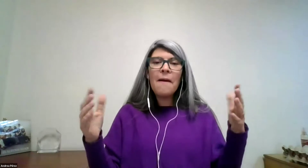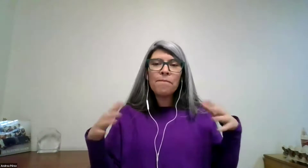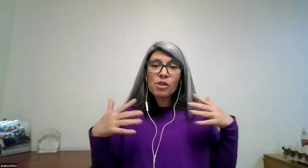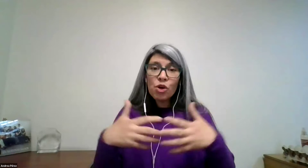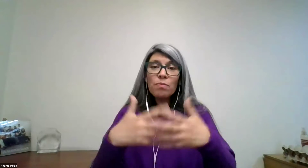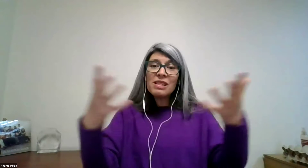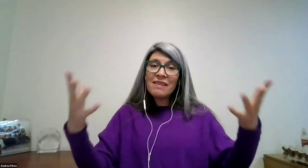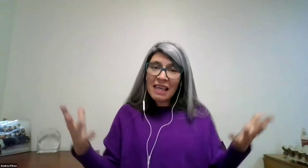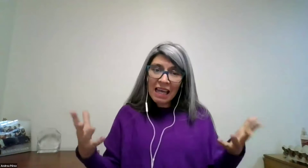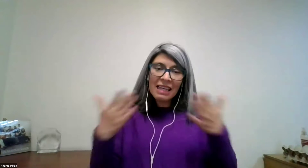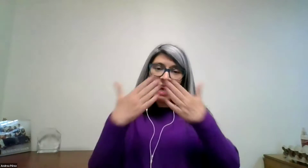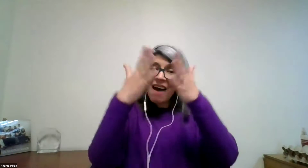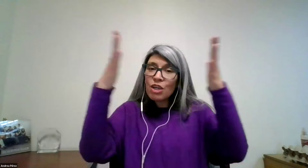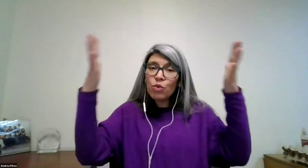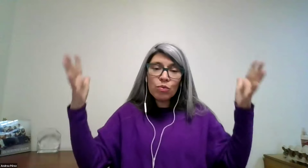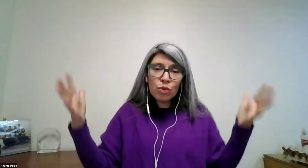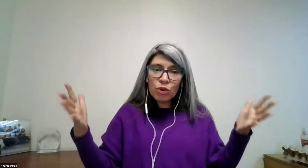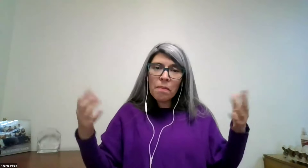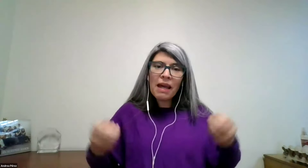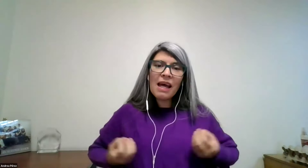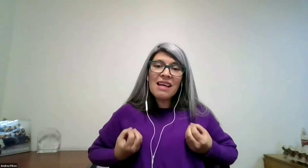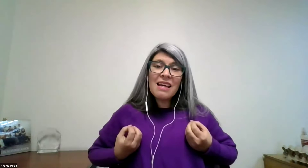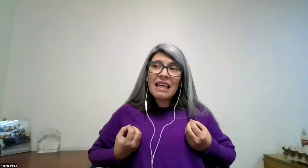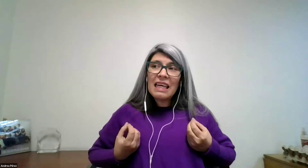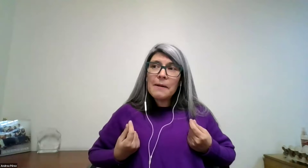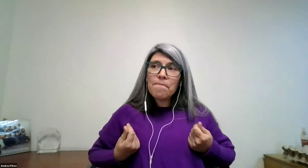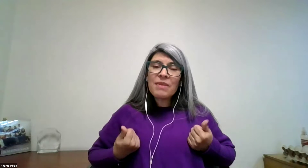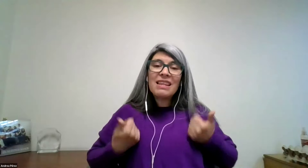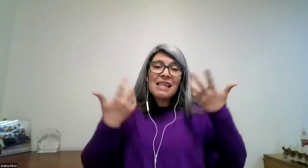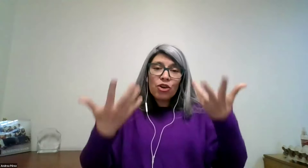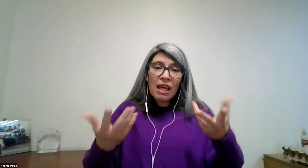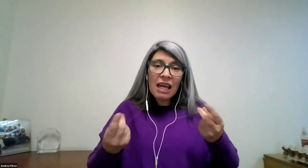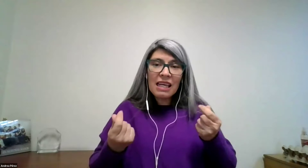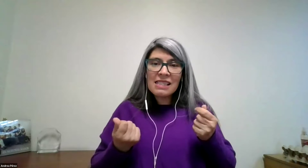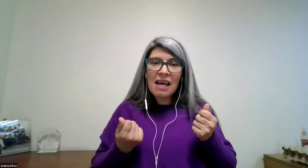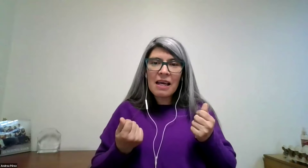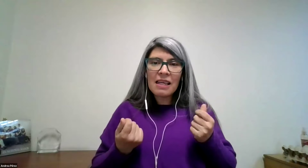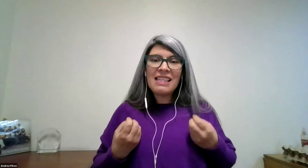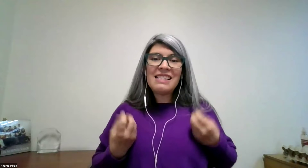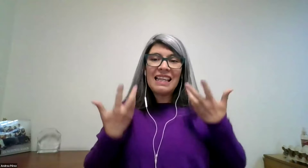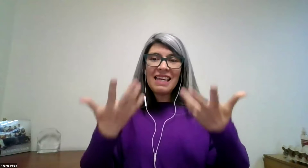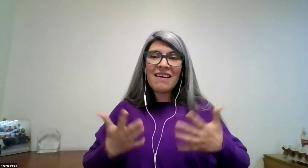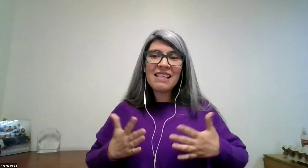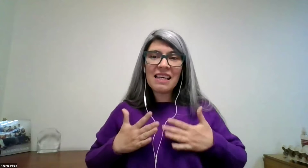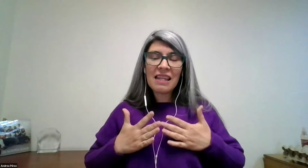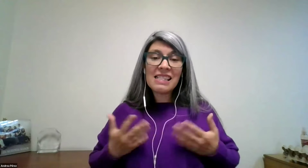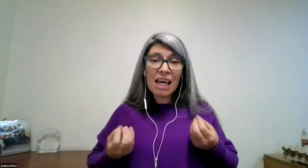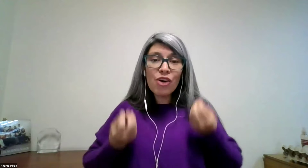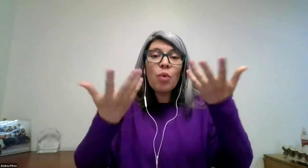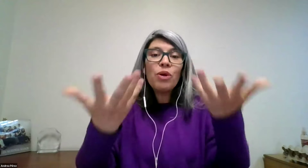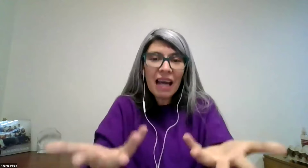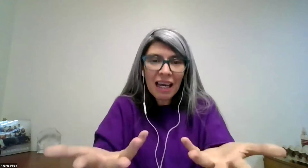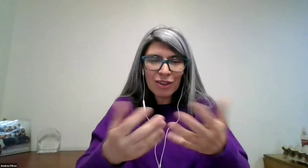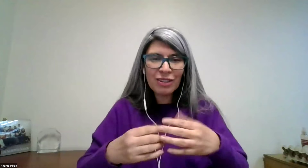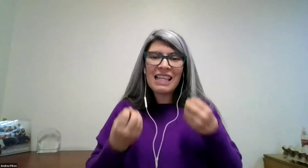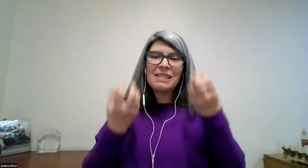etcétera, son posibilidades que abren un mundo para desarrollar esa iniciativa, ese deseo